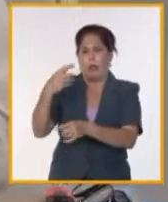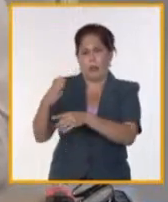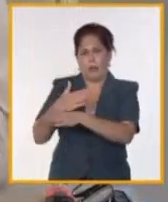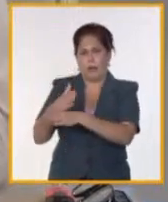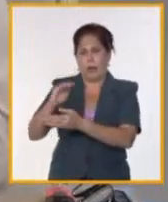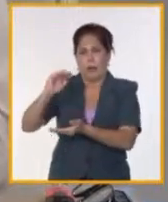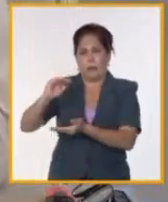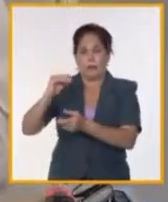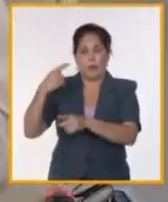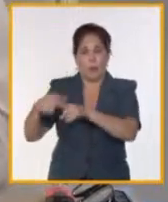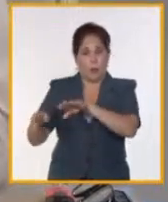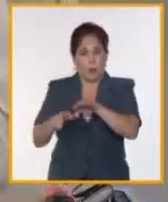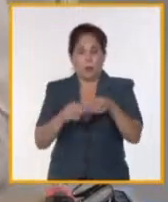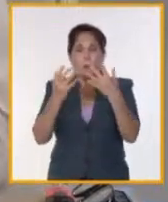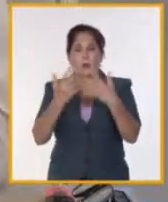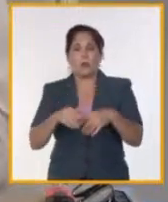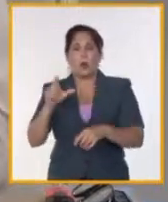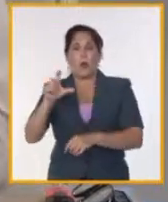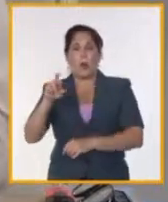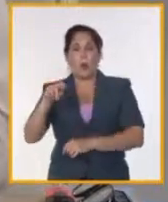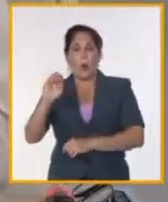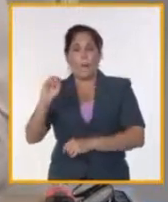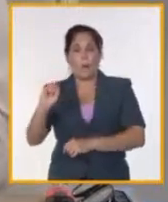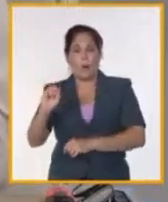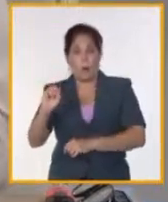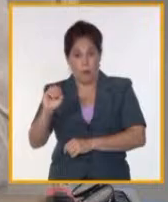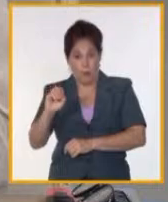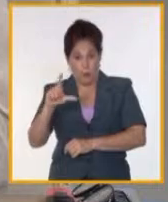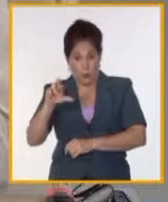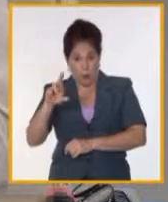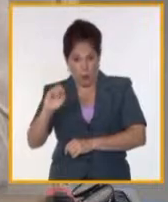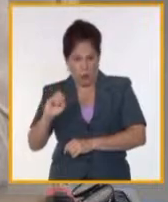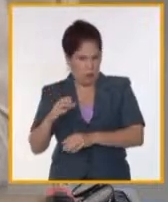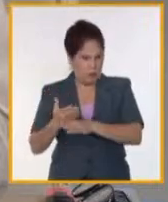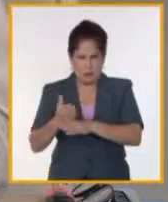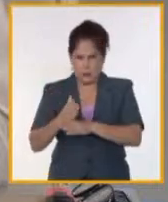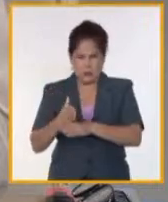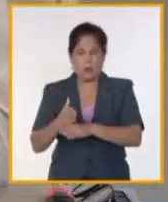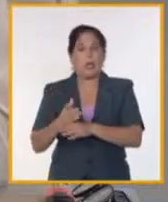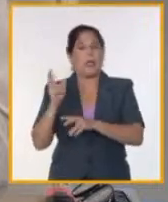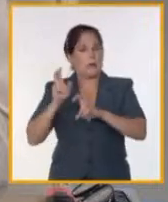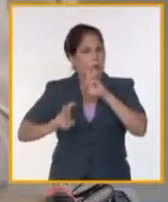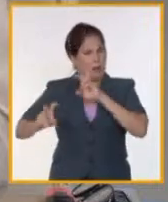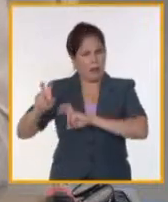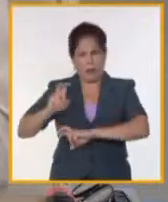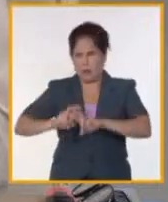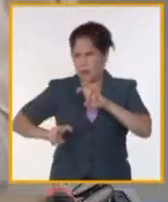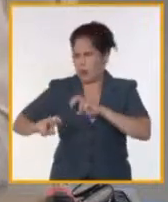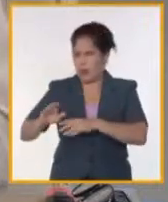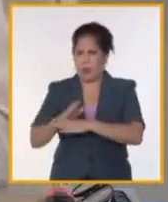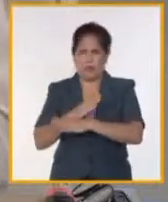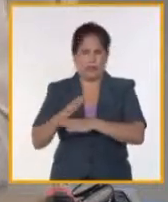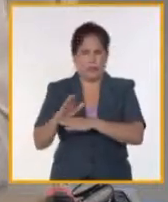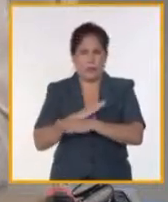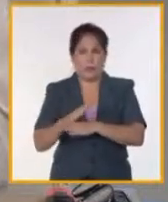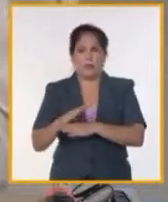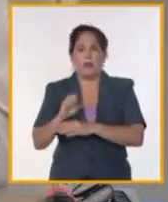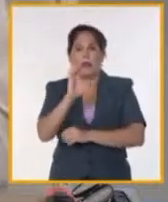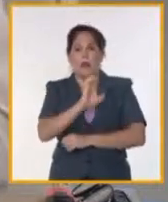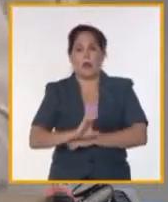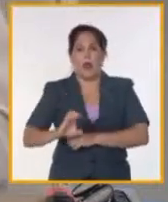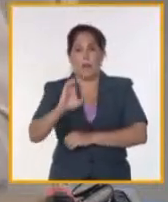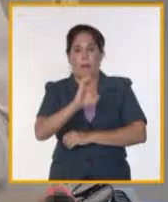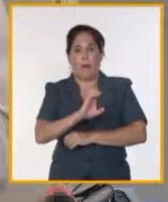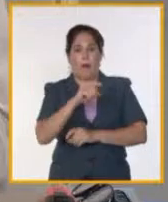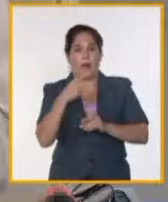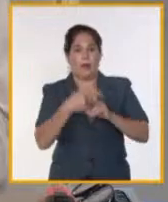producimos cromo. En cromo, Cuba tiene muchos estudios realizados en 2 regiones del país, la región de Camagüey y la